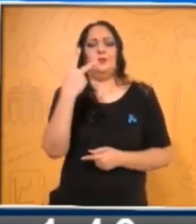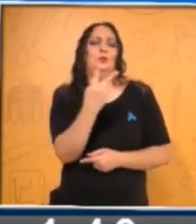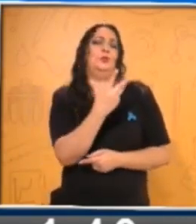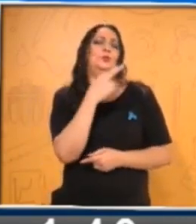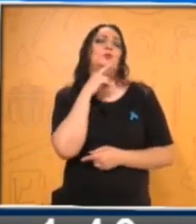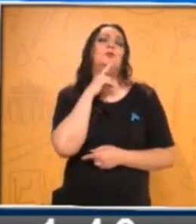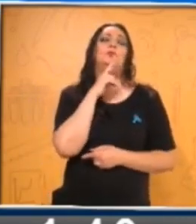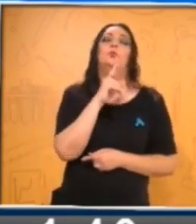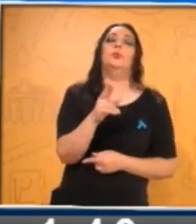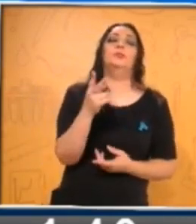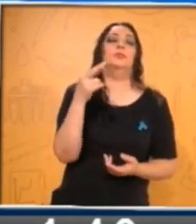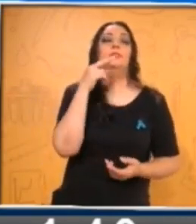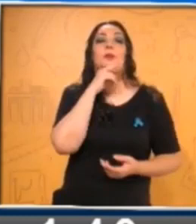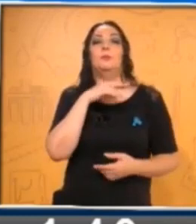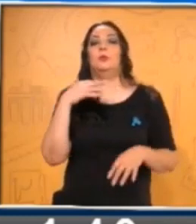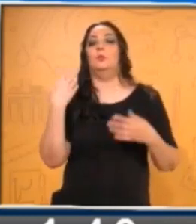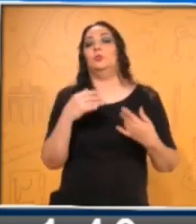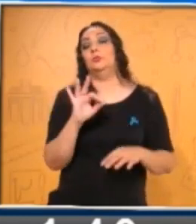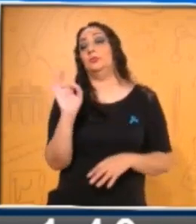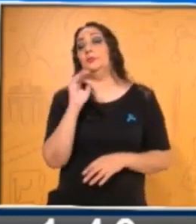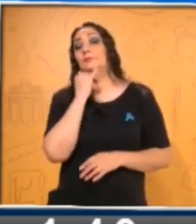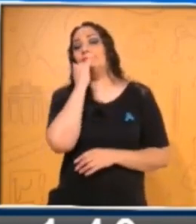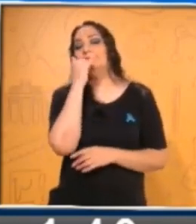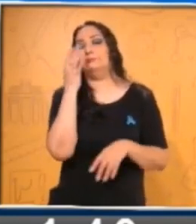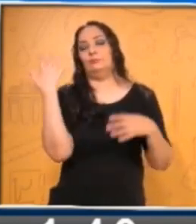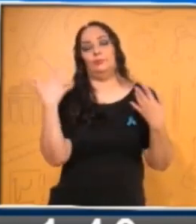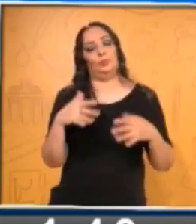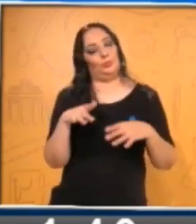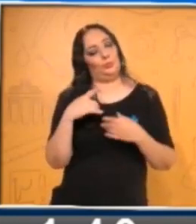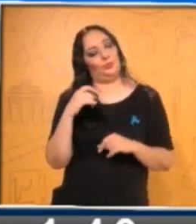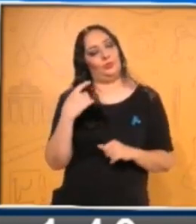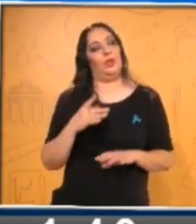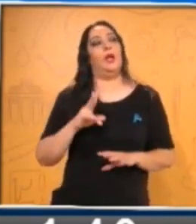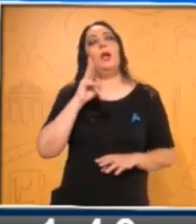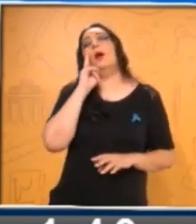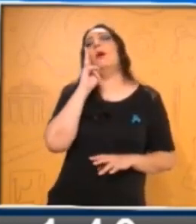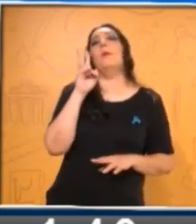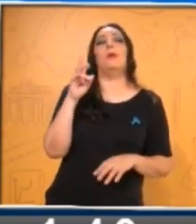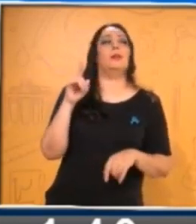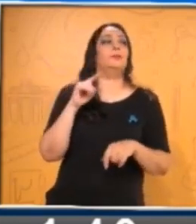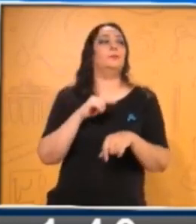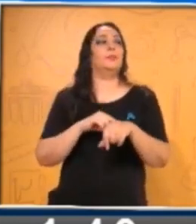respuestas. El que se equivoque, qué bárbaro. Vamos a ver qué tal.